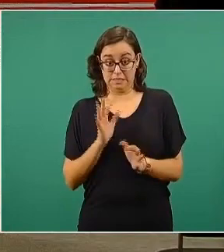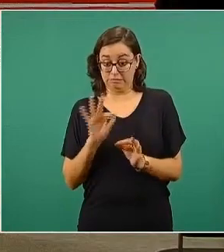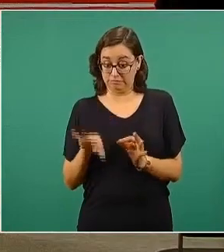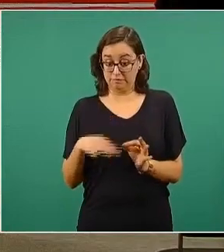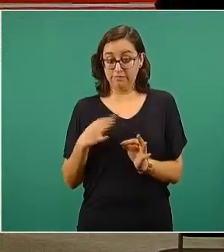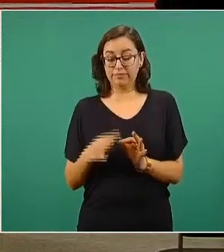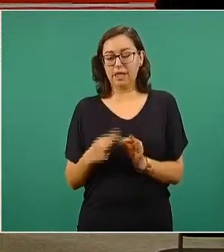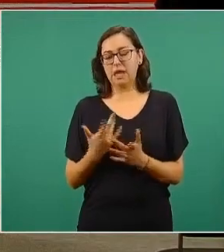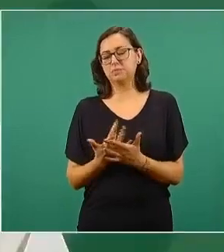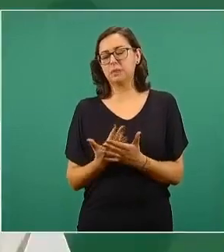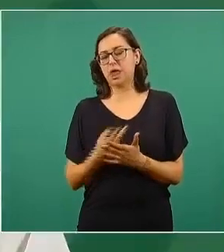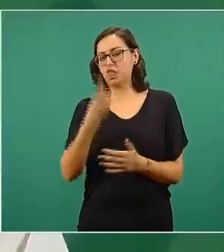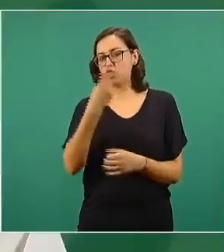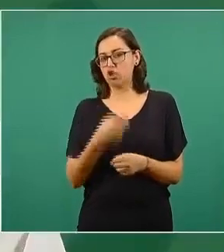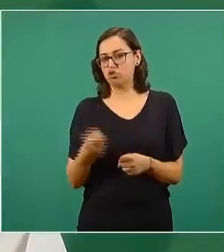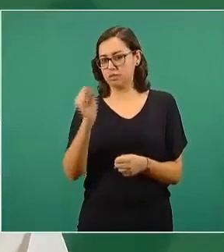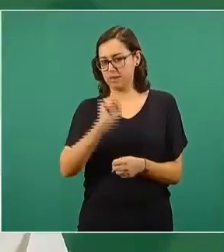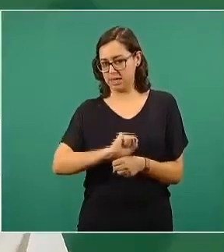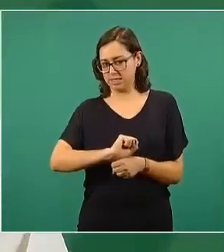esquema de vacunación.